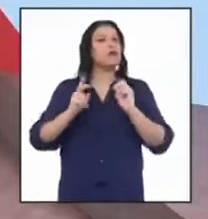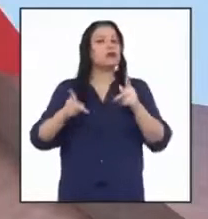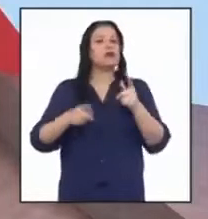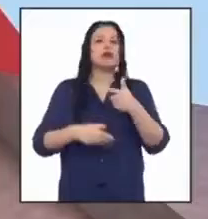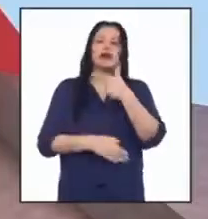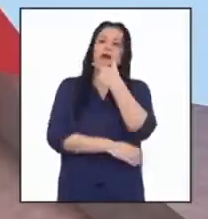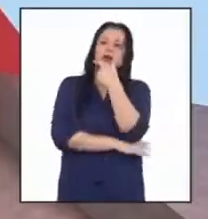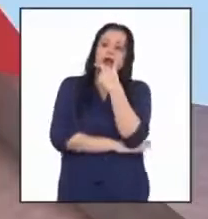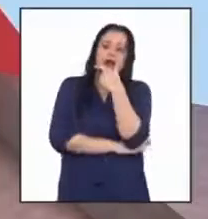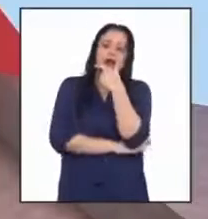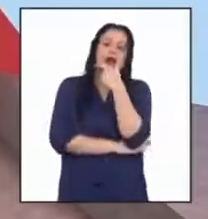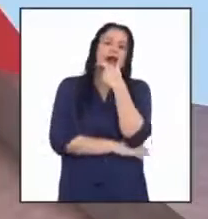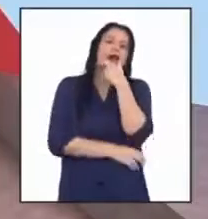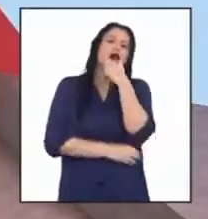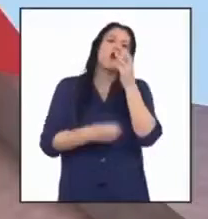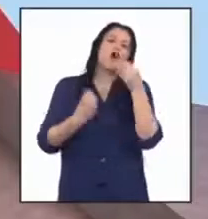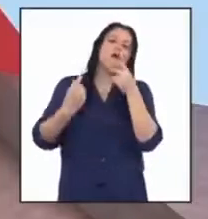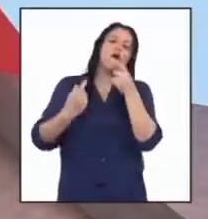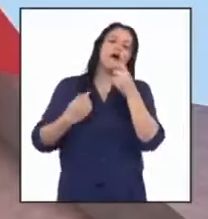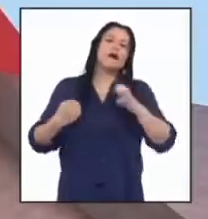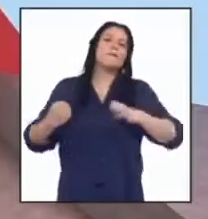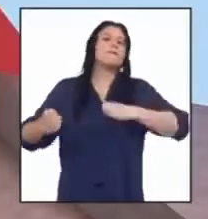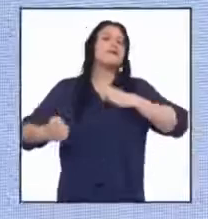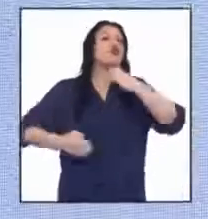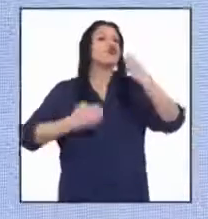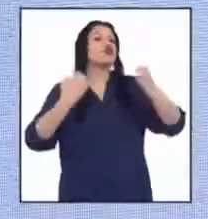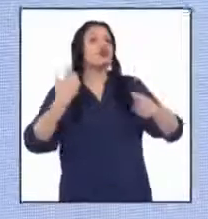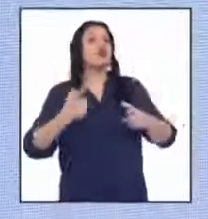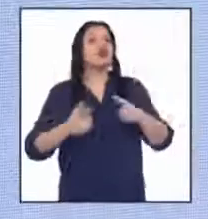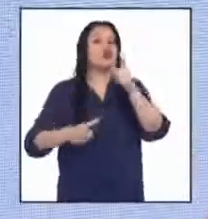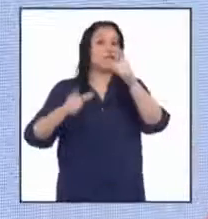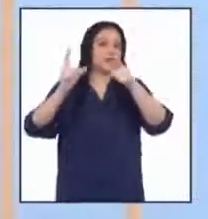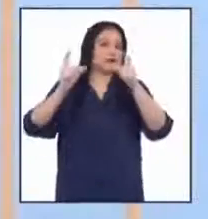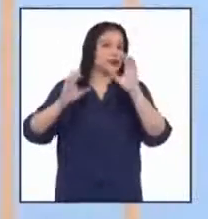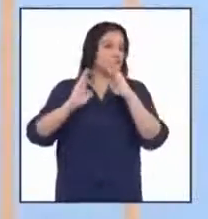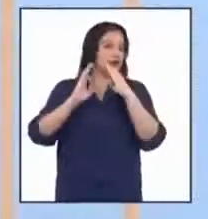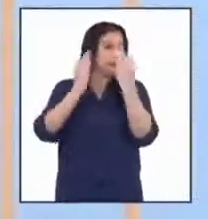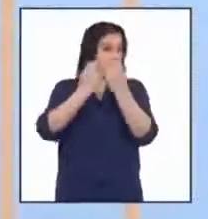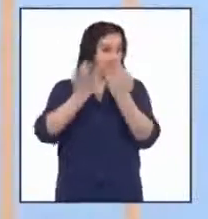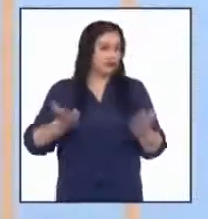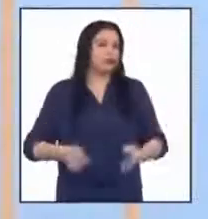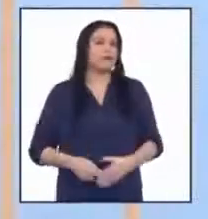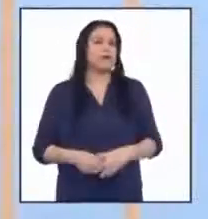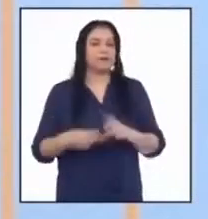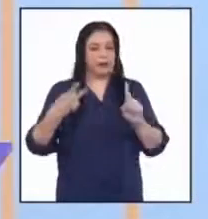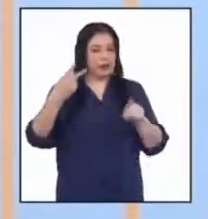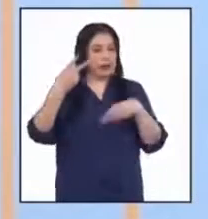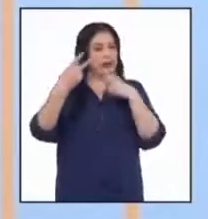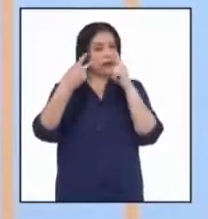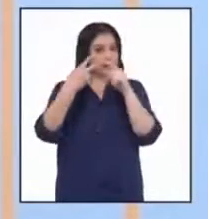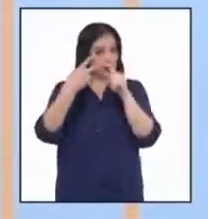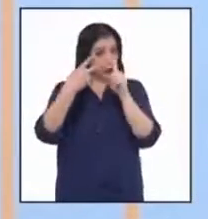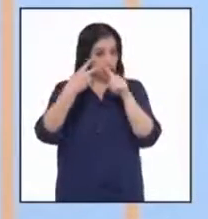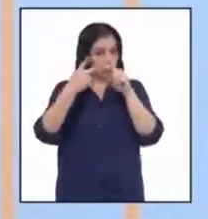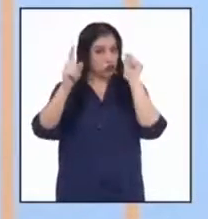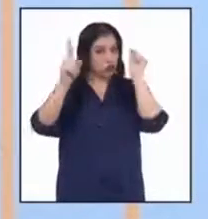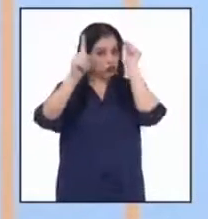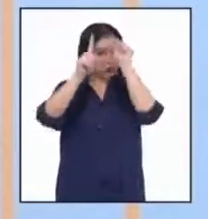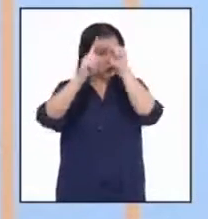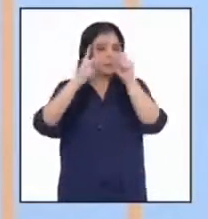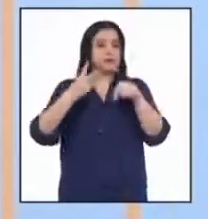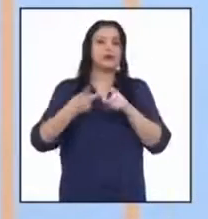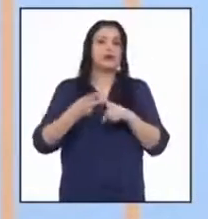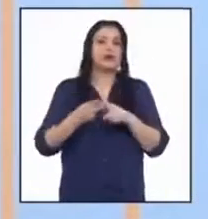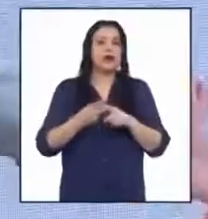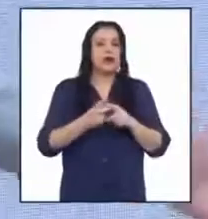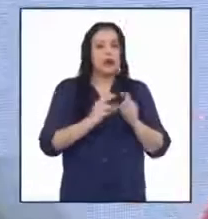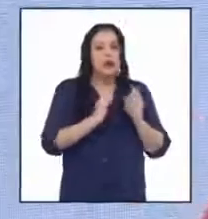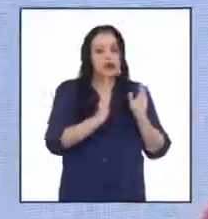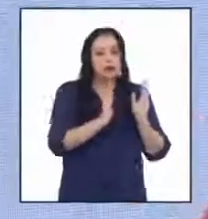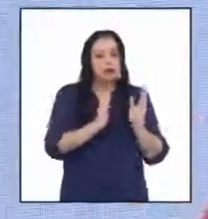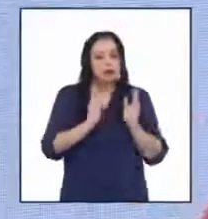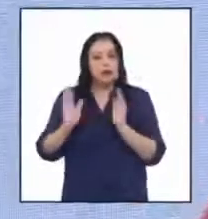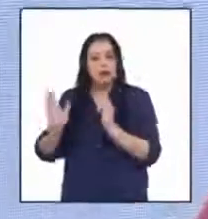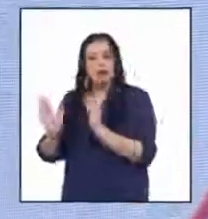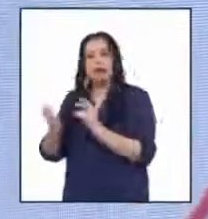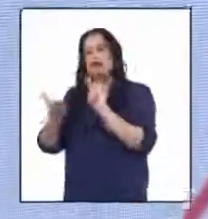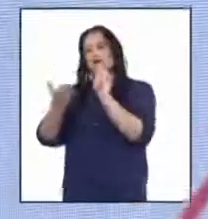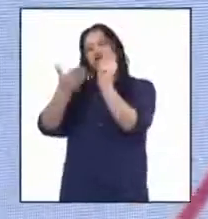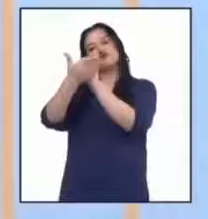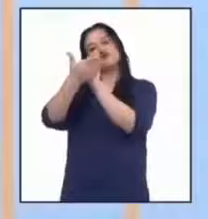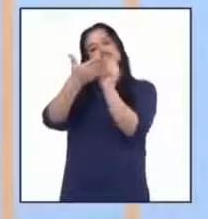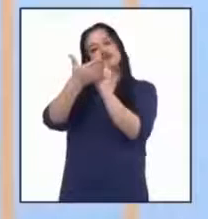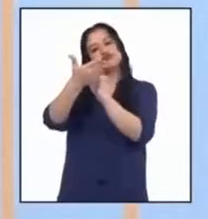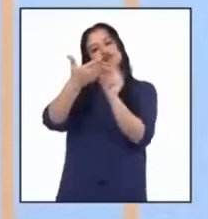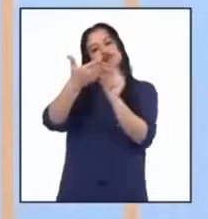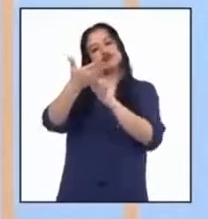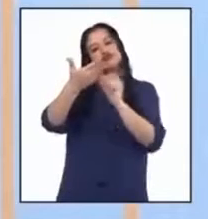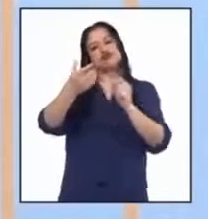observar previamente las emociones que generan en sus familias. El segundo desafío es planificar y redactar un